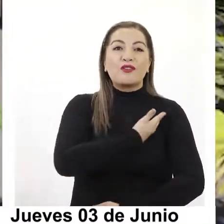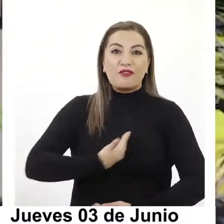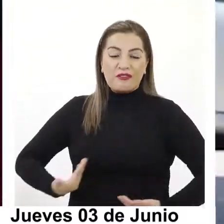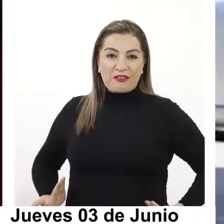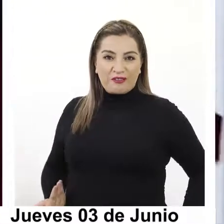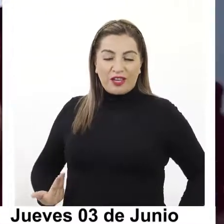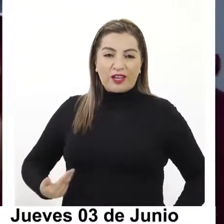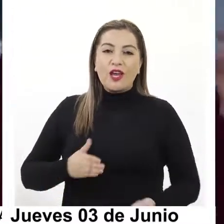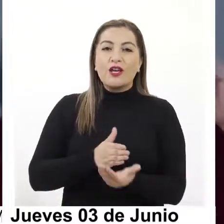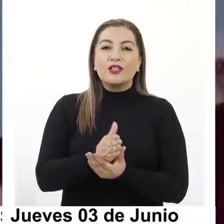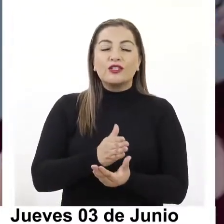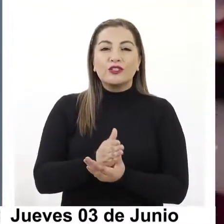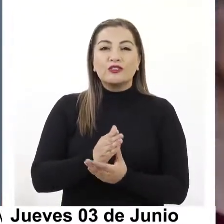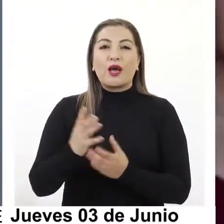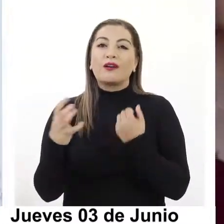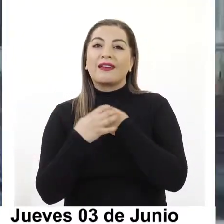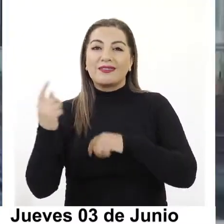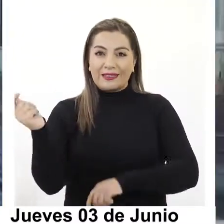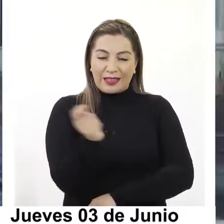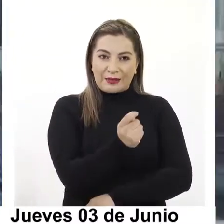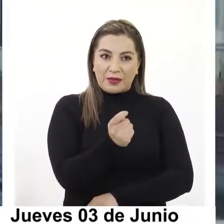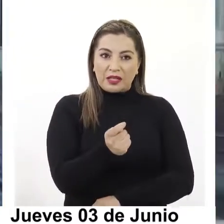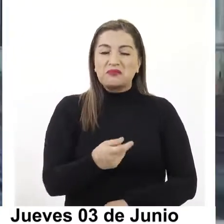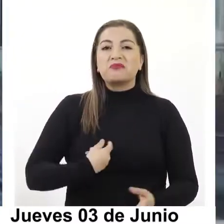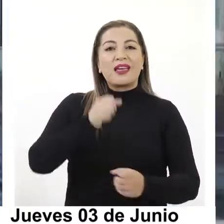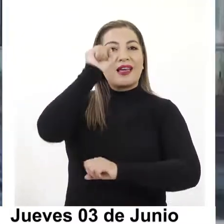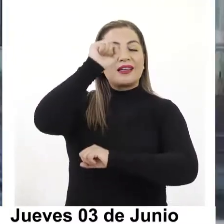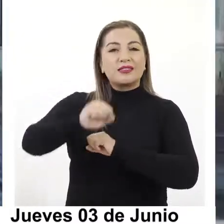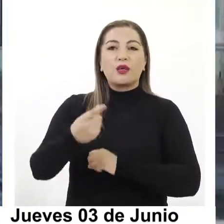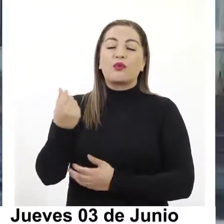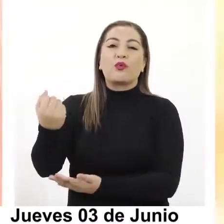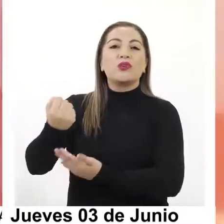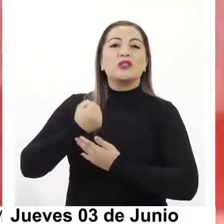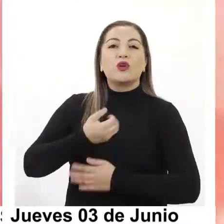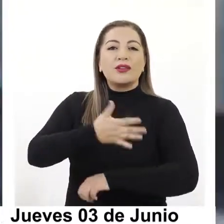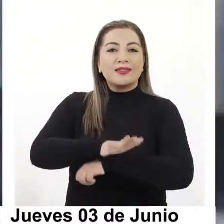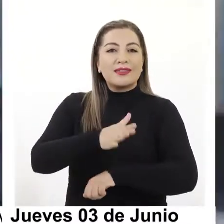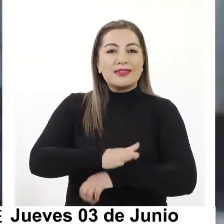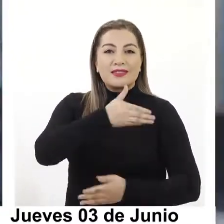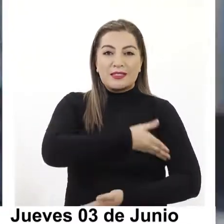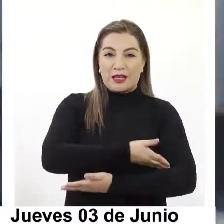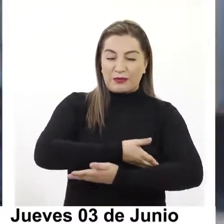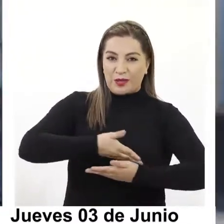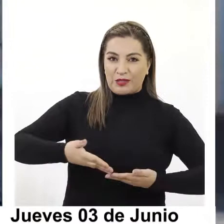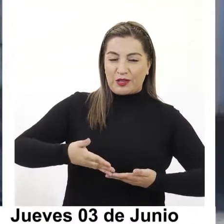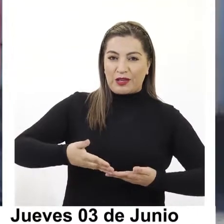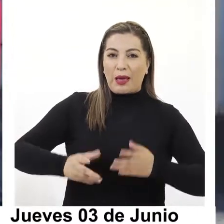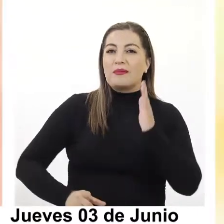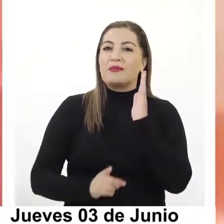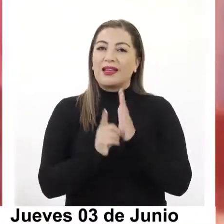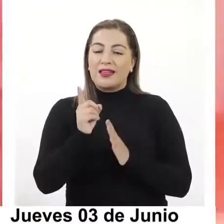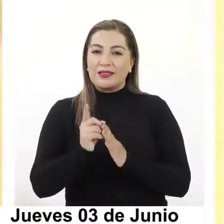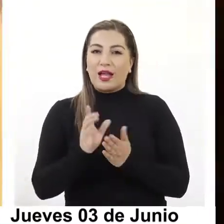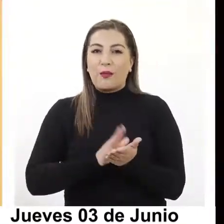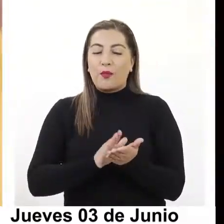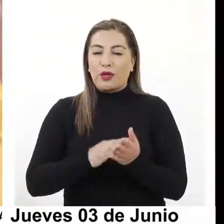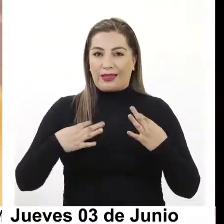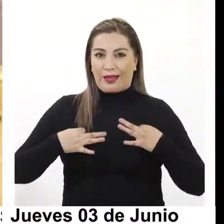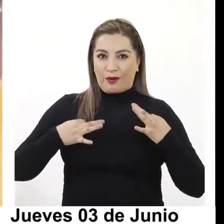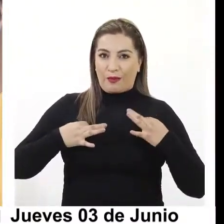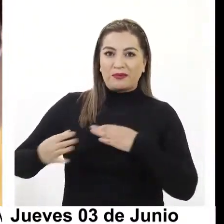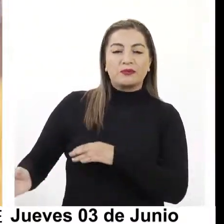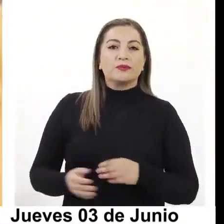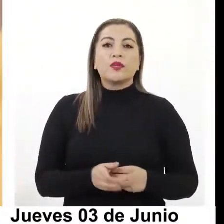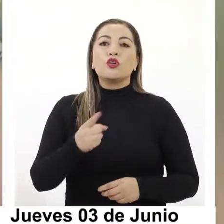del gobierno y el Consejo Regional de Tarapacá, accediendo a un subsidio de 15 millones de pesos para desarrollar la propuesta.